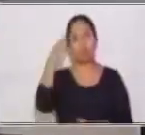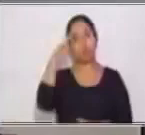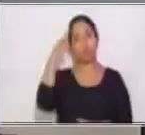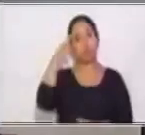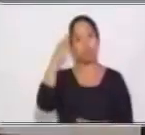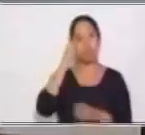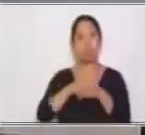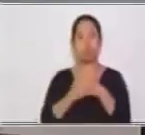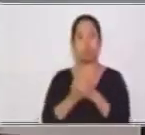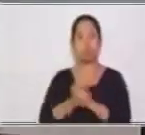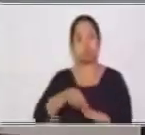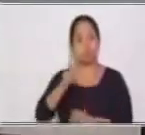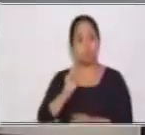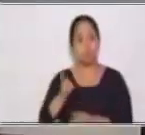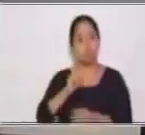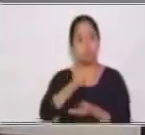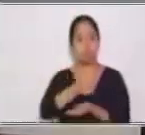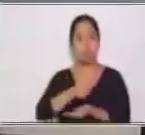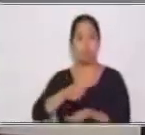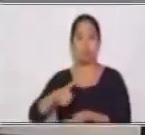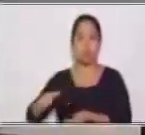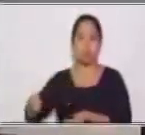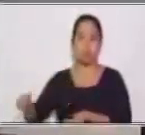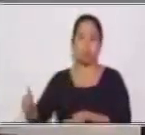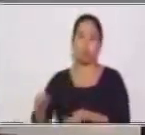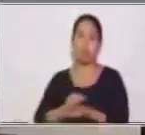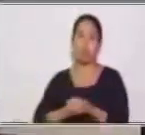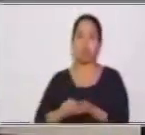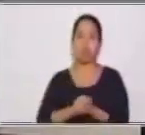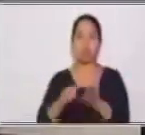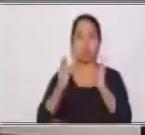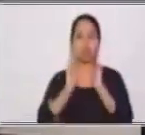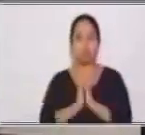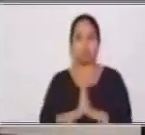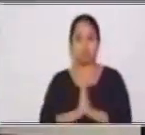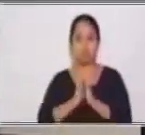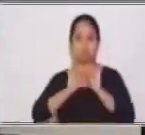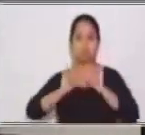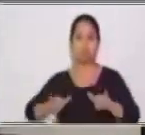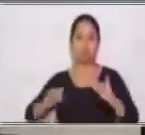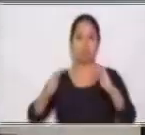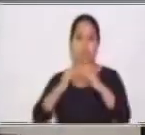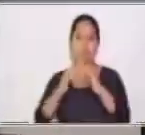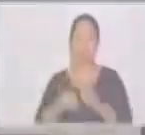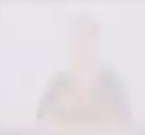recordamos lavar tus manos constantemente con agua y jabón y por favor, quédate en casa.